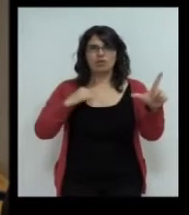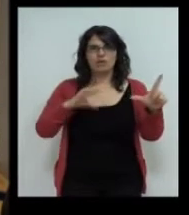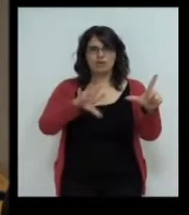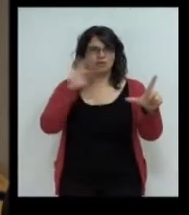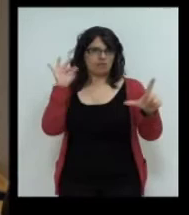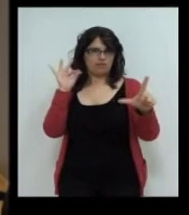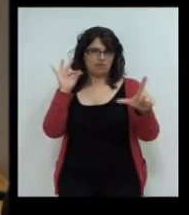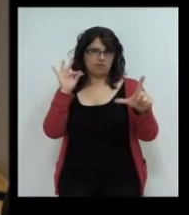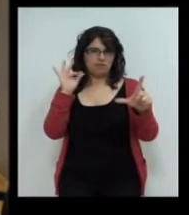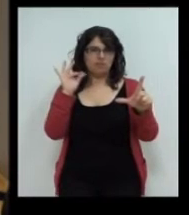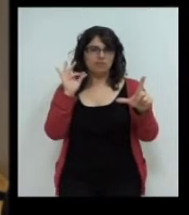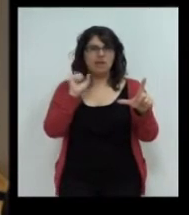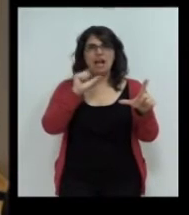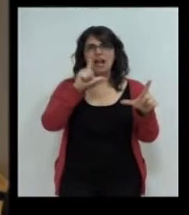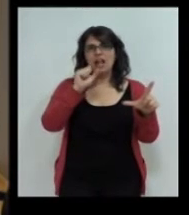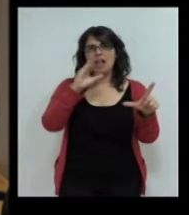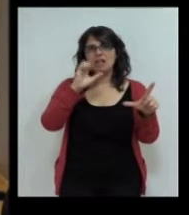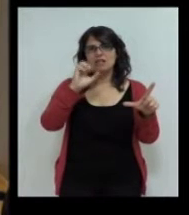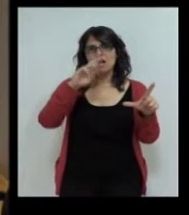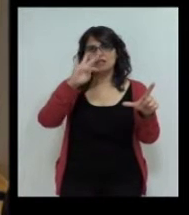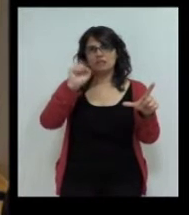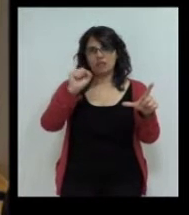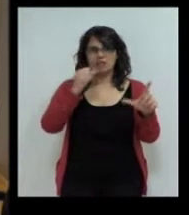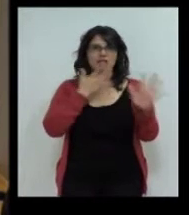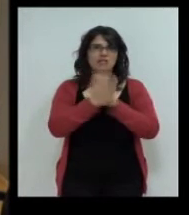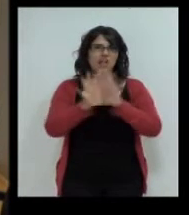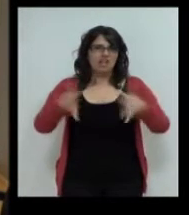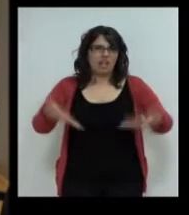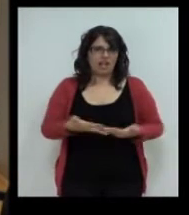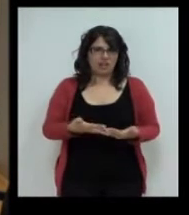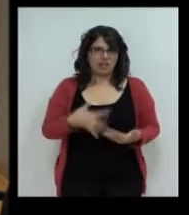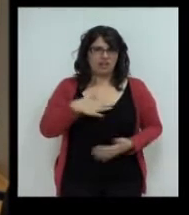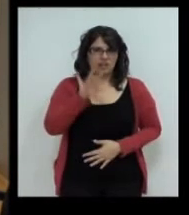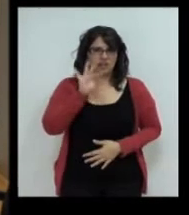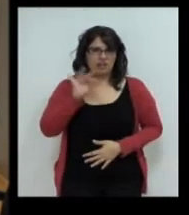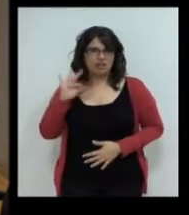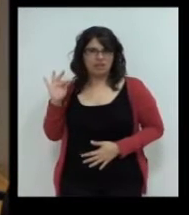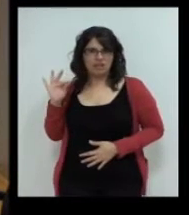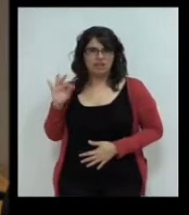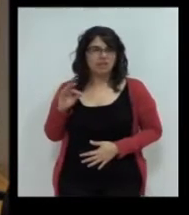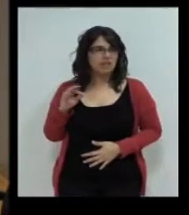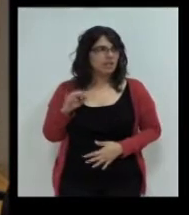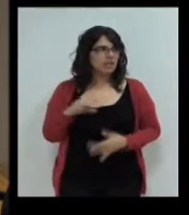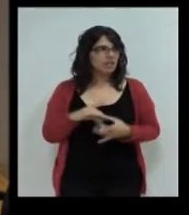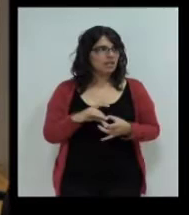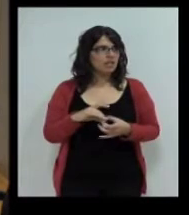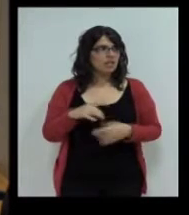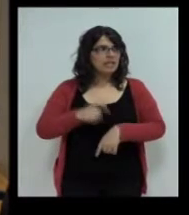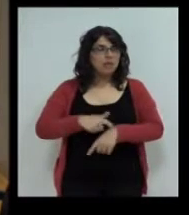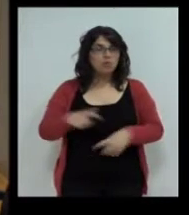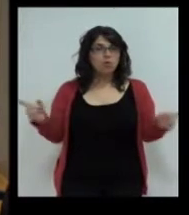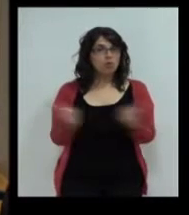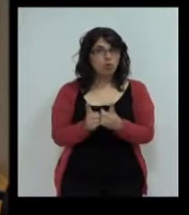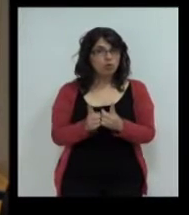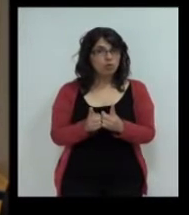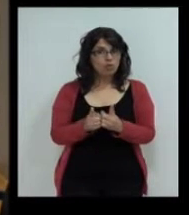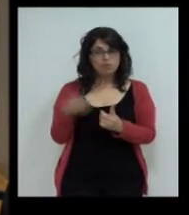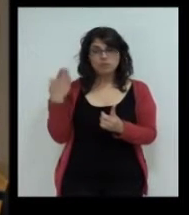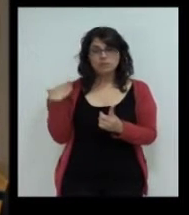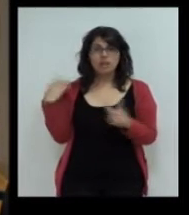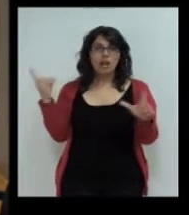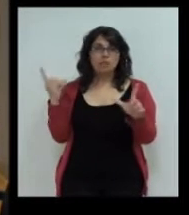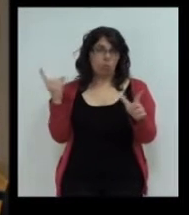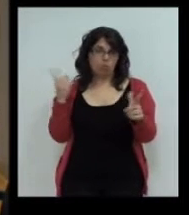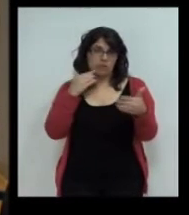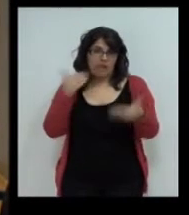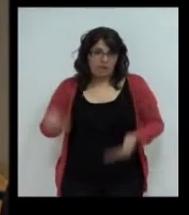A internet, al mundo digital, básicamente cuando en poquitos años, vamos, en nada de tiempo, hemos pasado de una televisión tradicional,